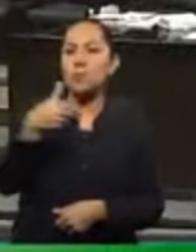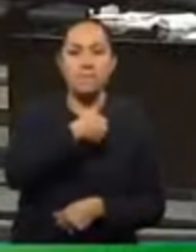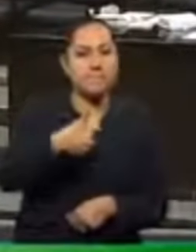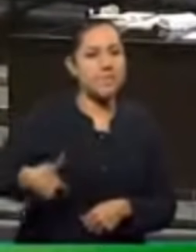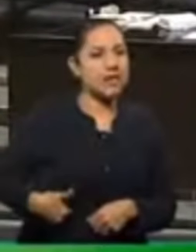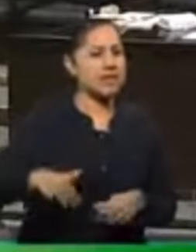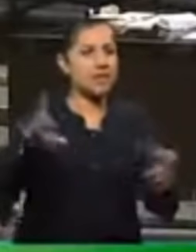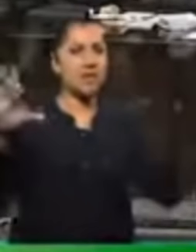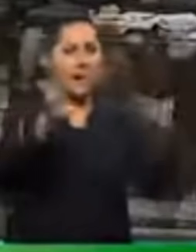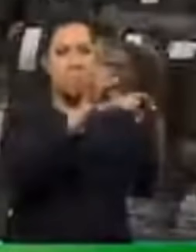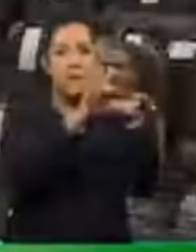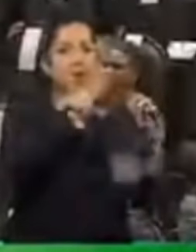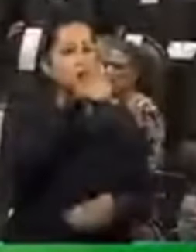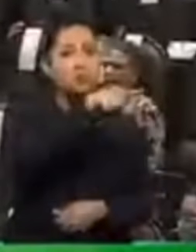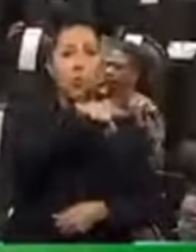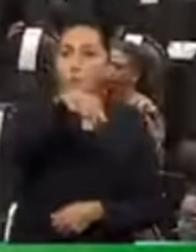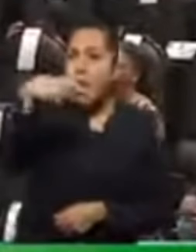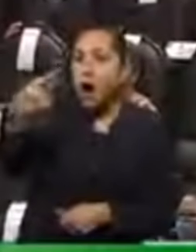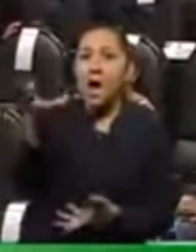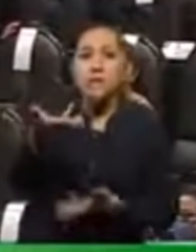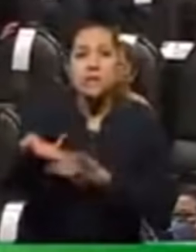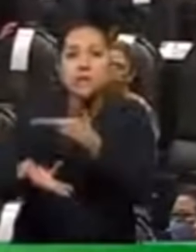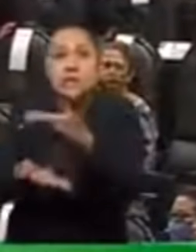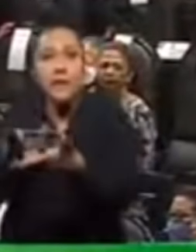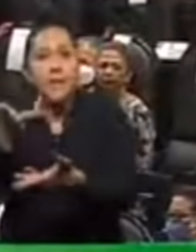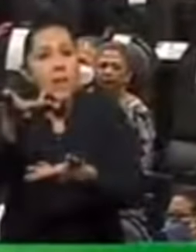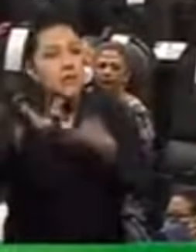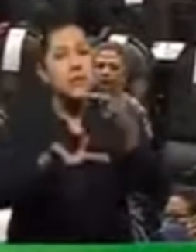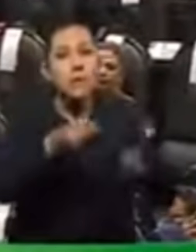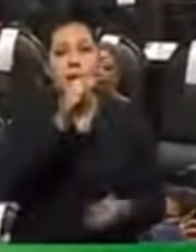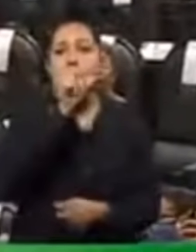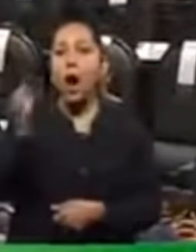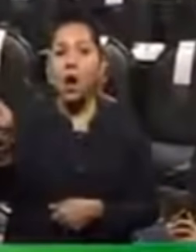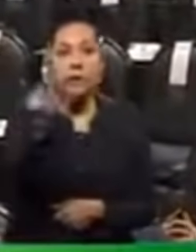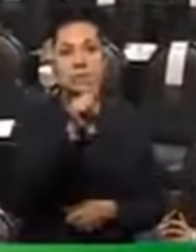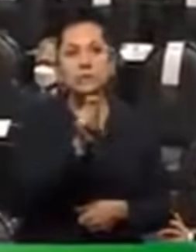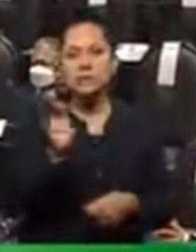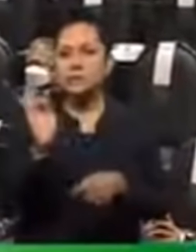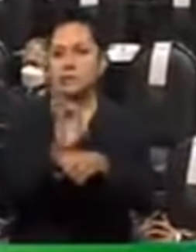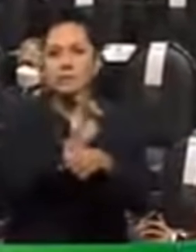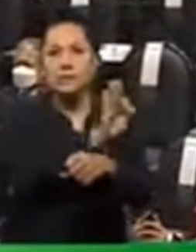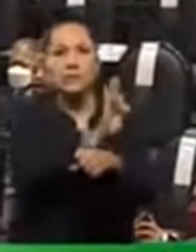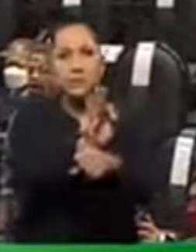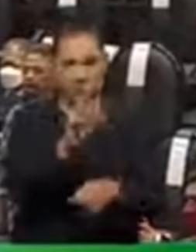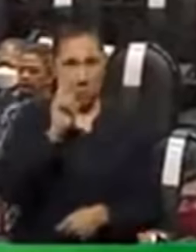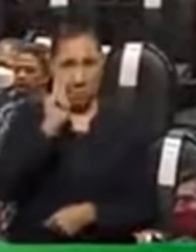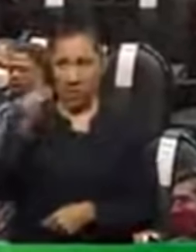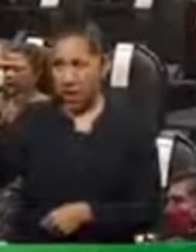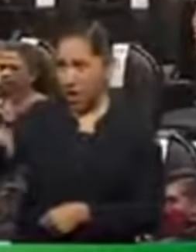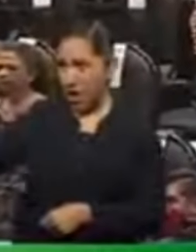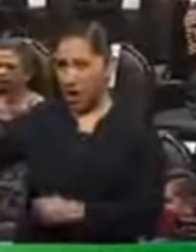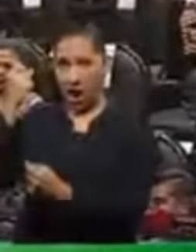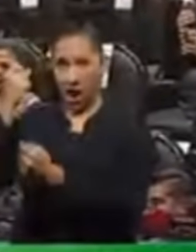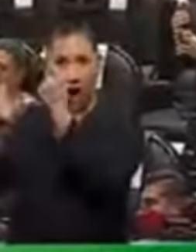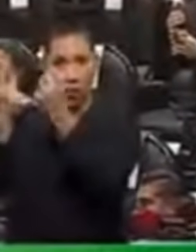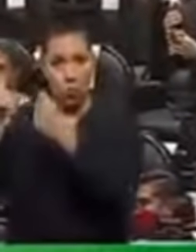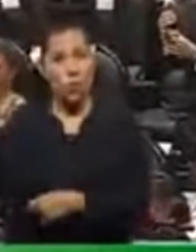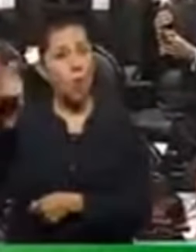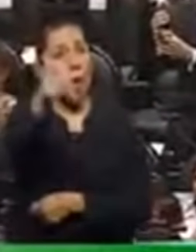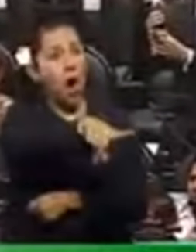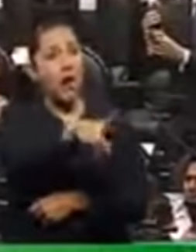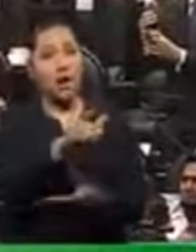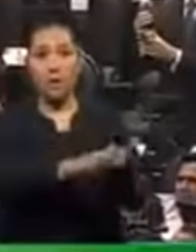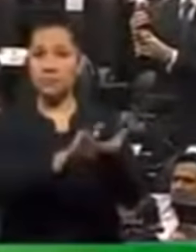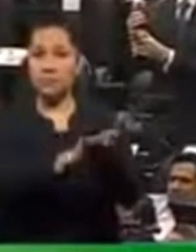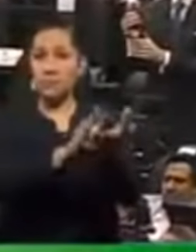facción, ya que hemos visto cómo le aplauden como porra, como